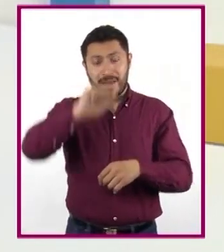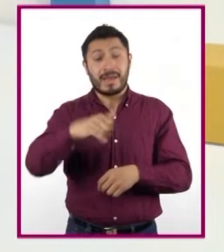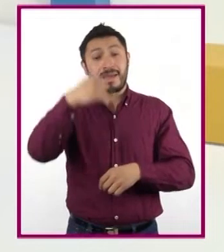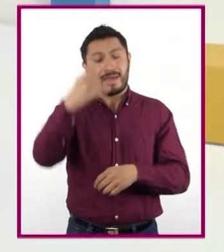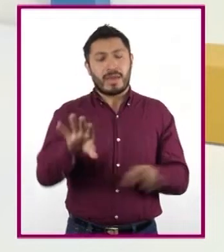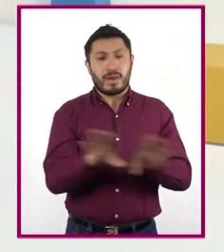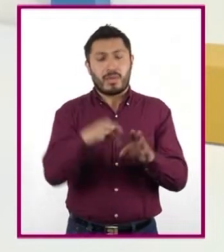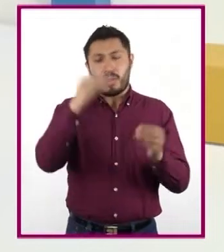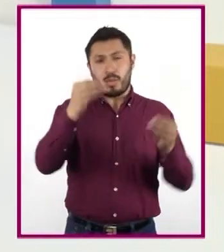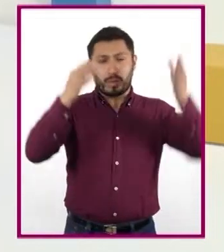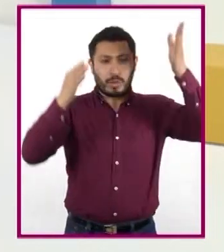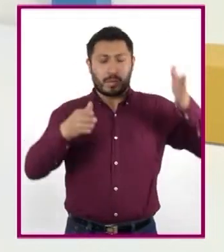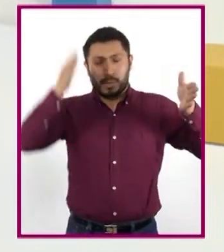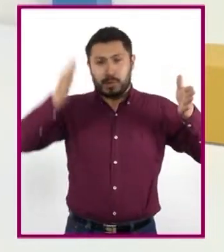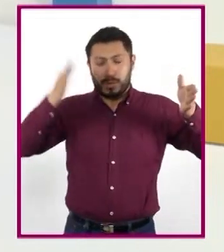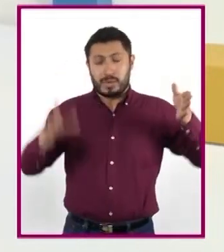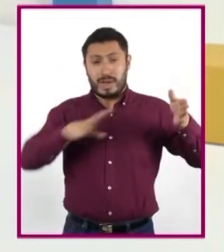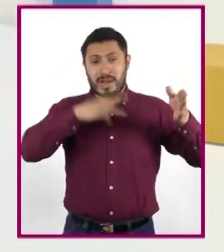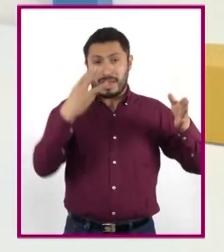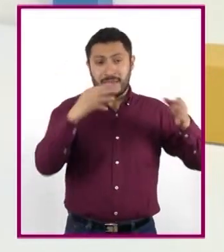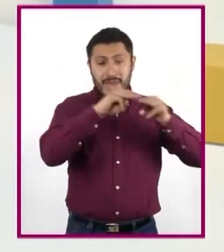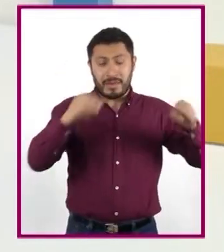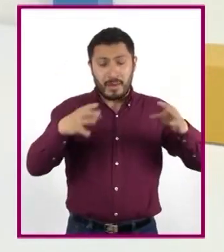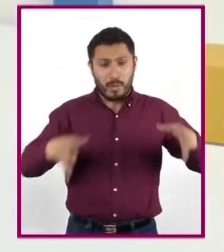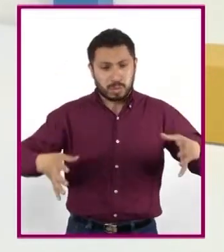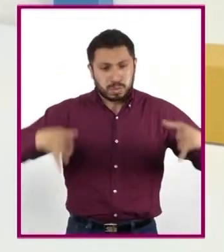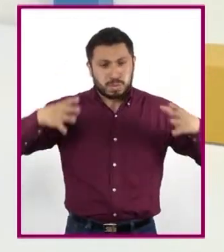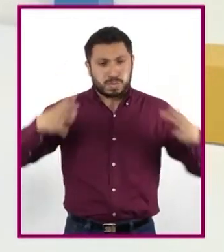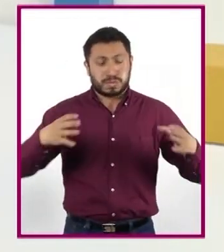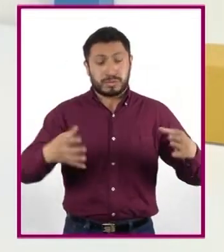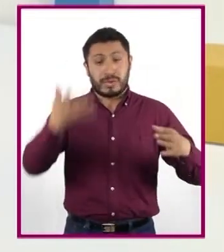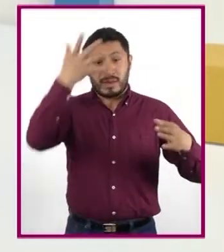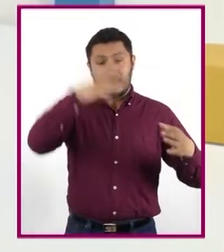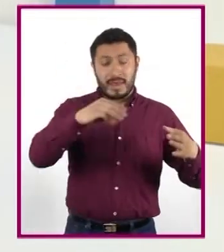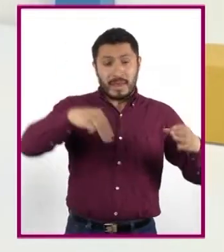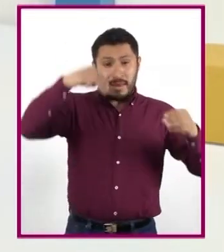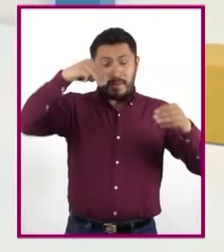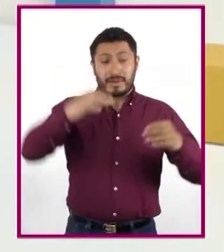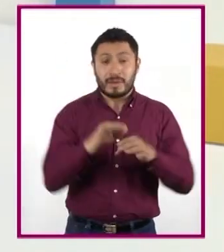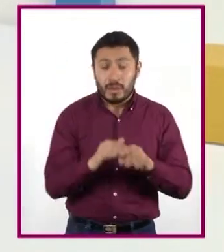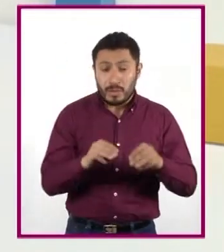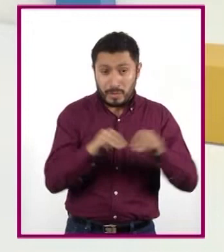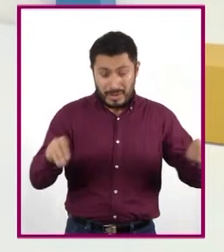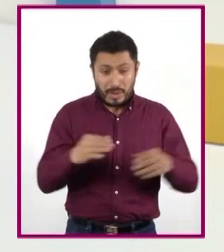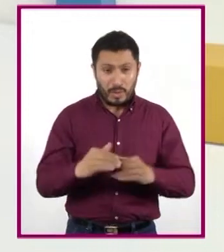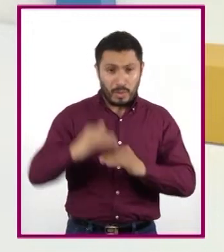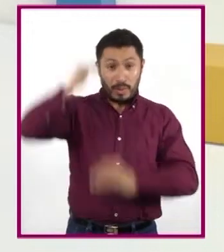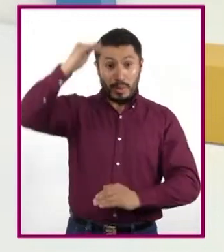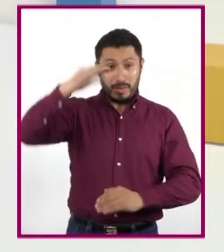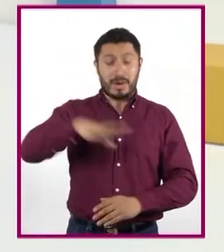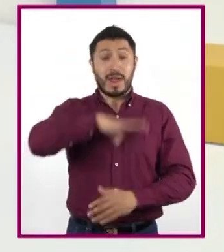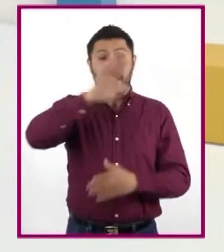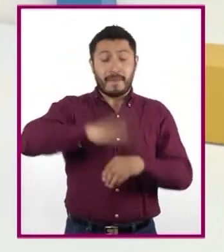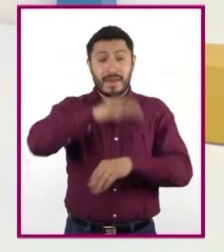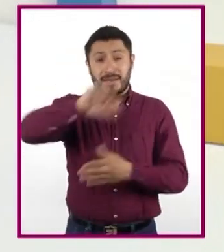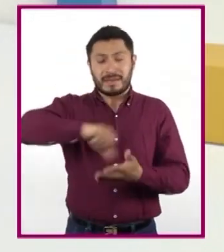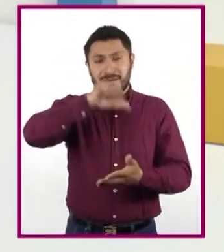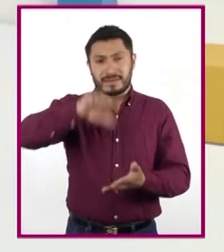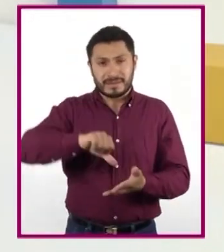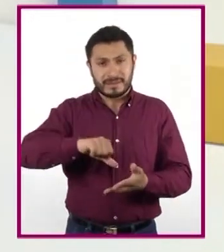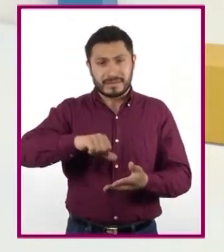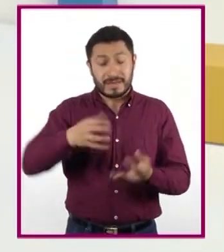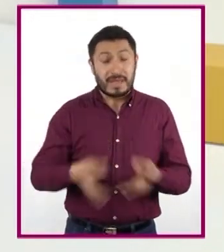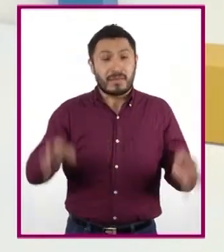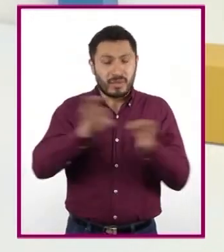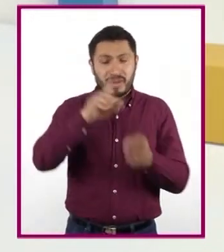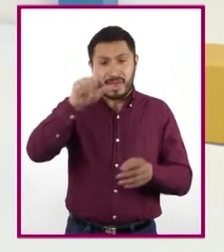serie de muros que alcanzan los 3 metros de espesor por 10 metros de altura. El recinto más importante de la quemada es el Salón